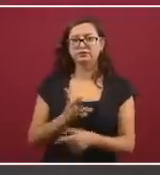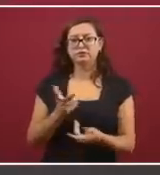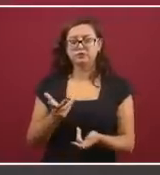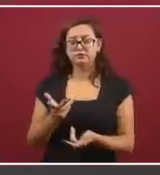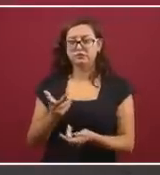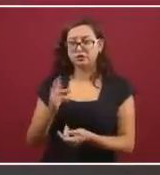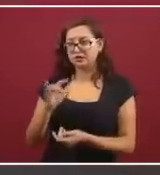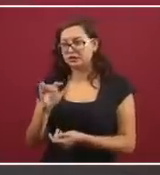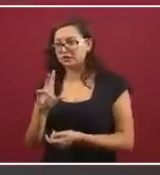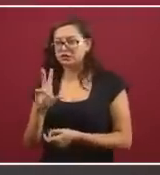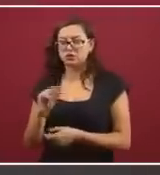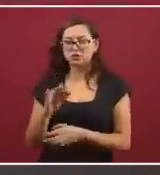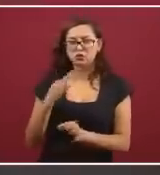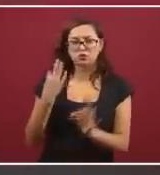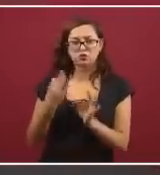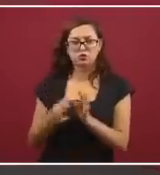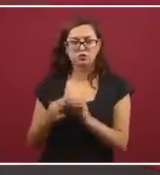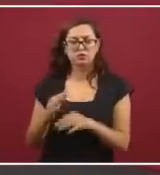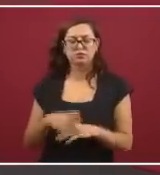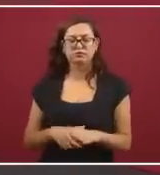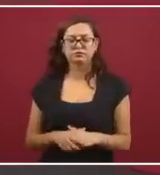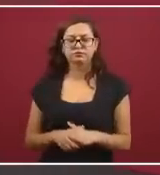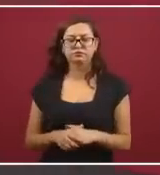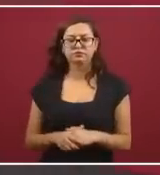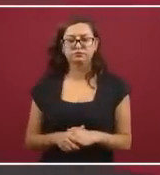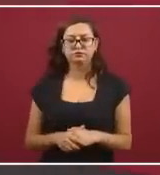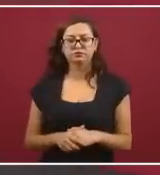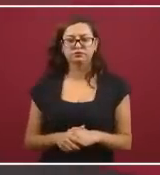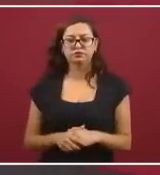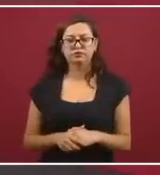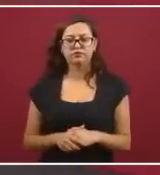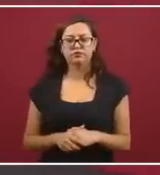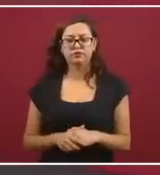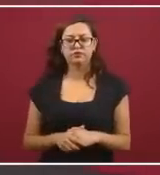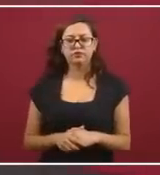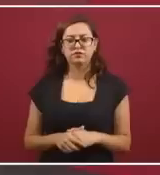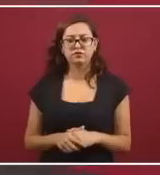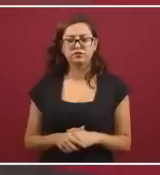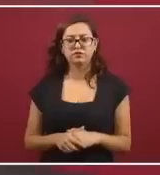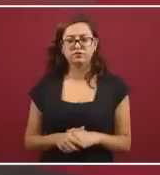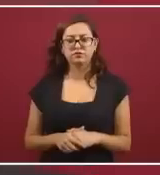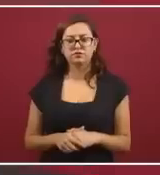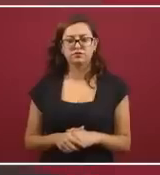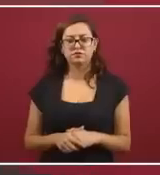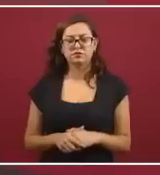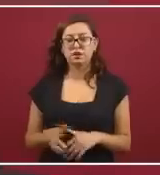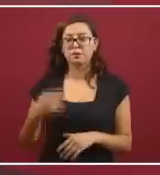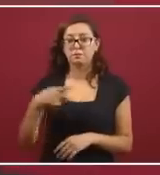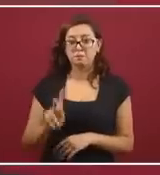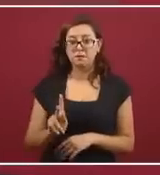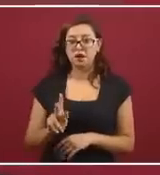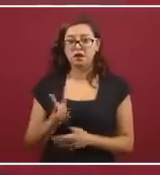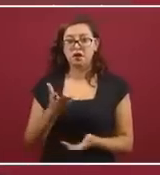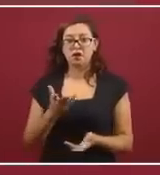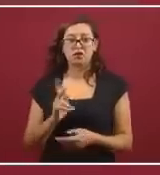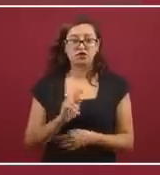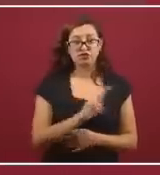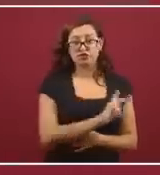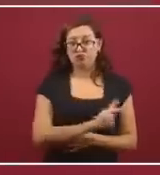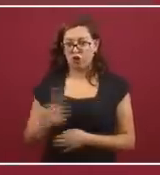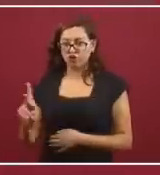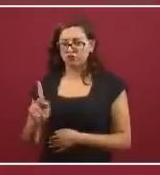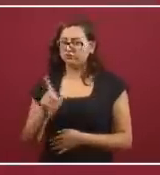la supervisión pero solo los que aparezcan este en el